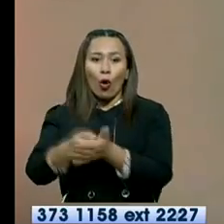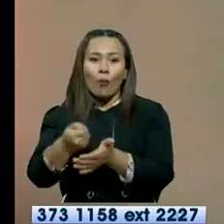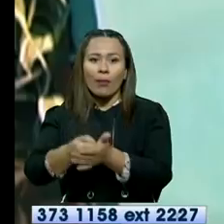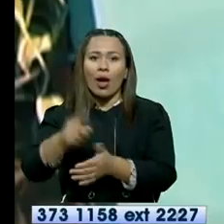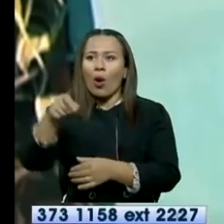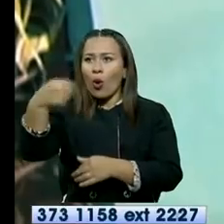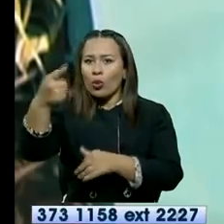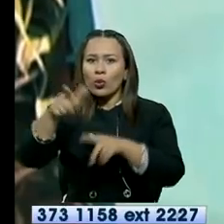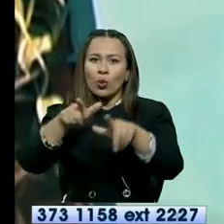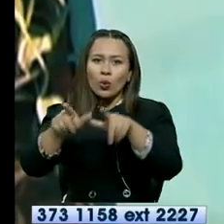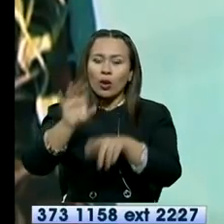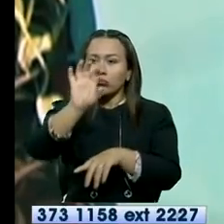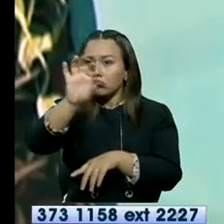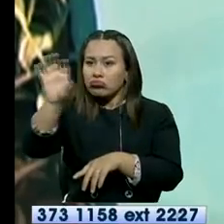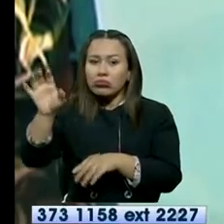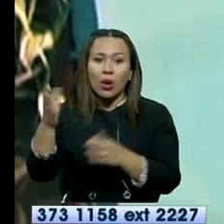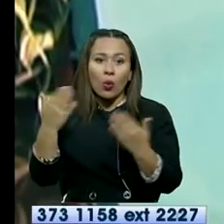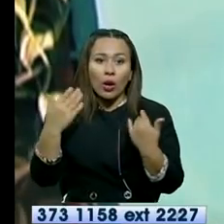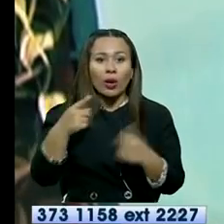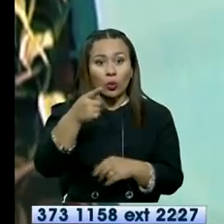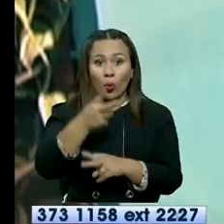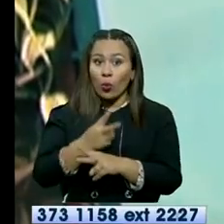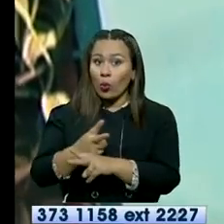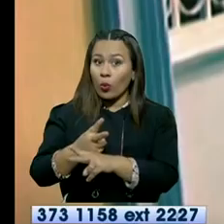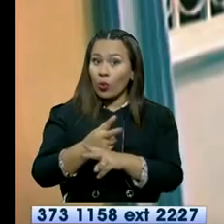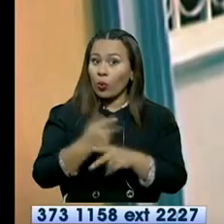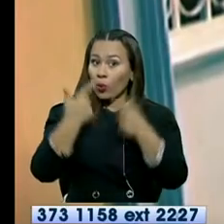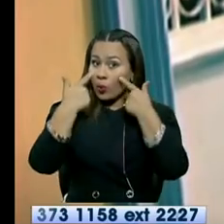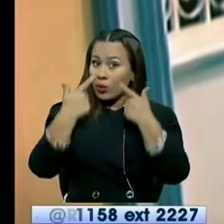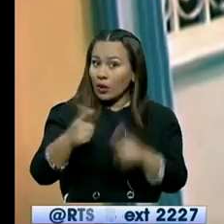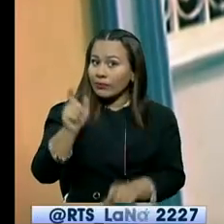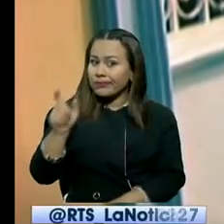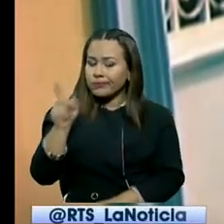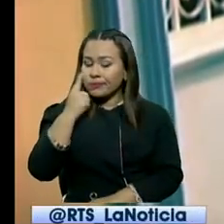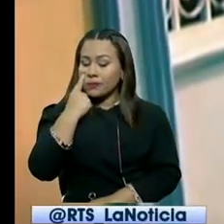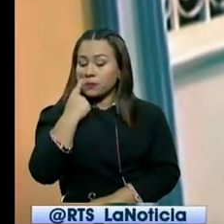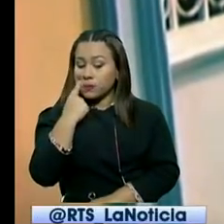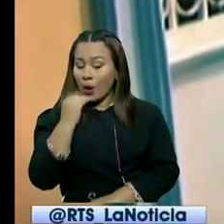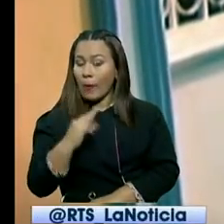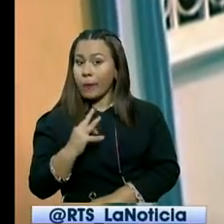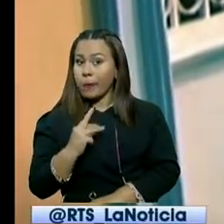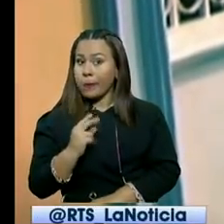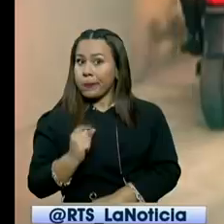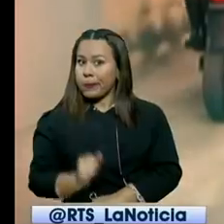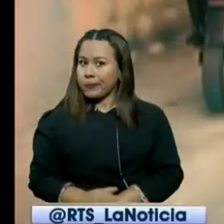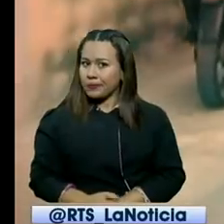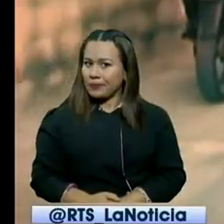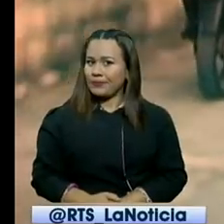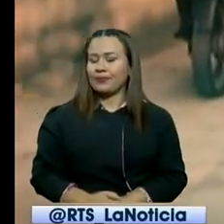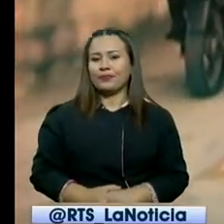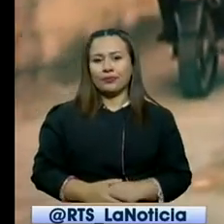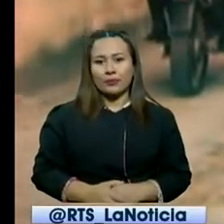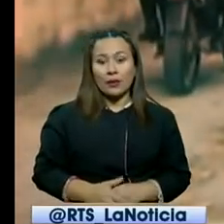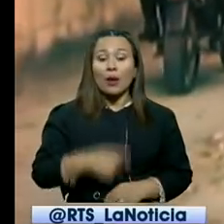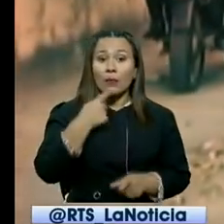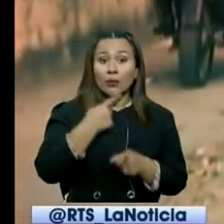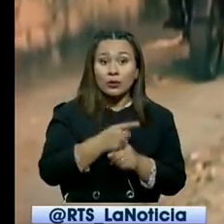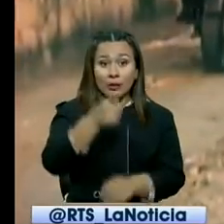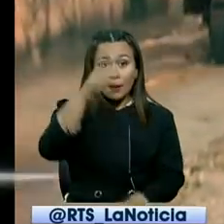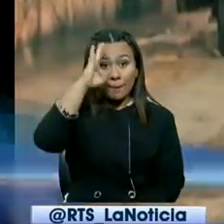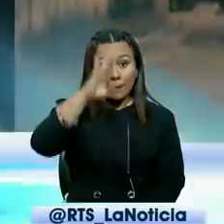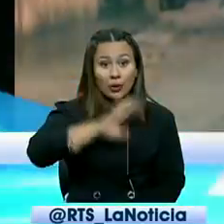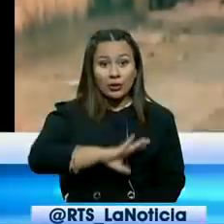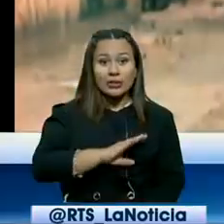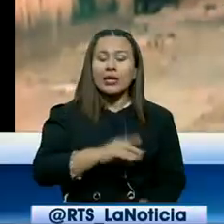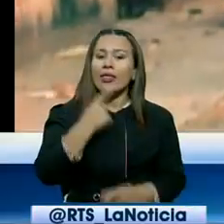otros sectores de Guayaquil, tenga mucho cuidado porque podrían haber personas que las estarían vigilando. Para esto, la Policía Nacional